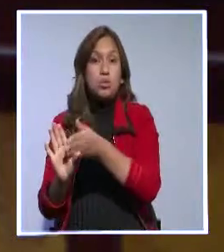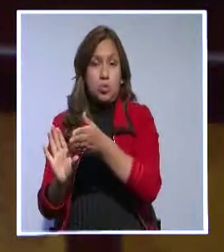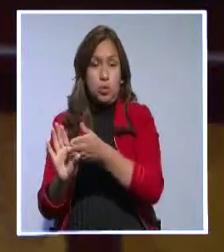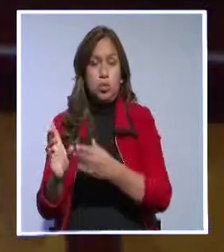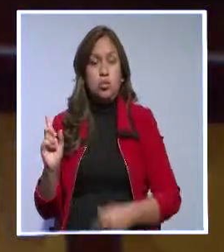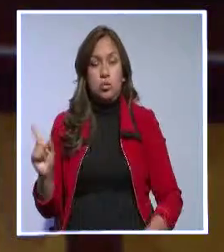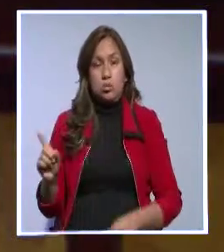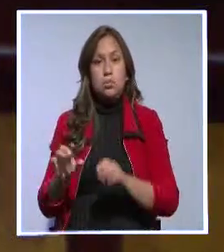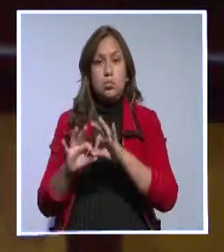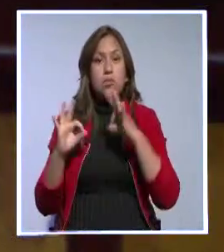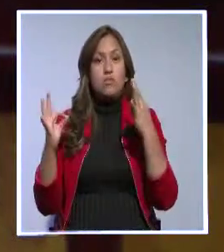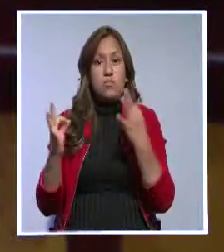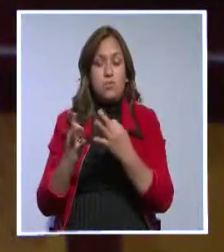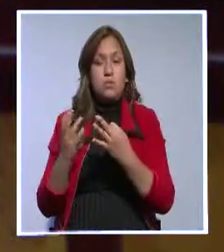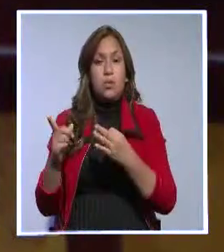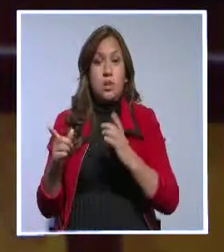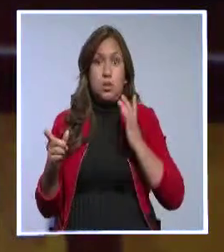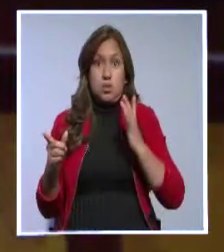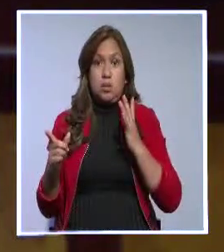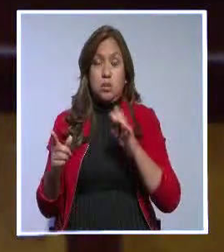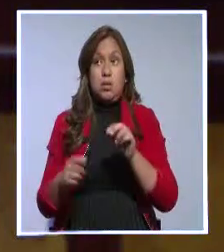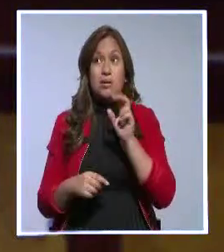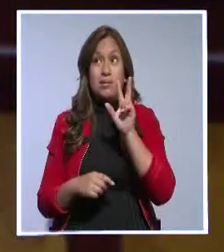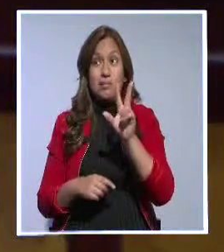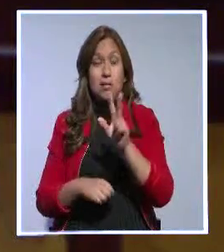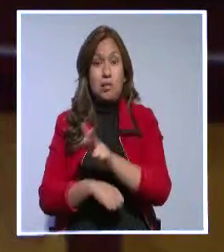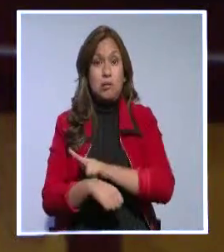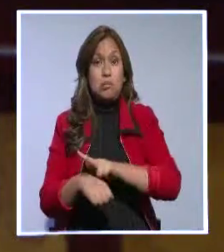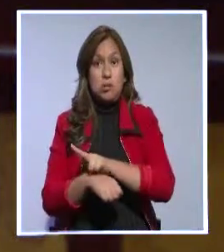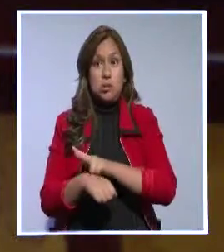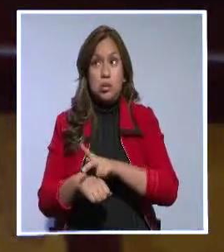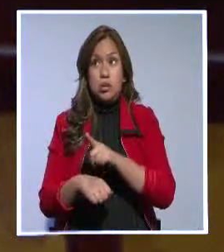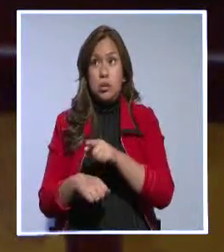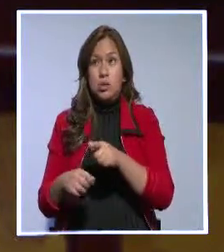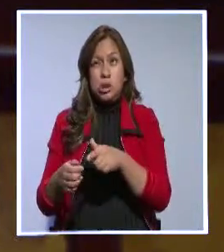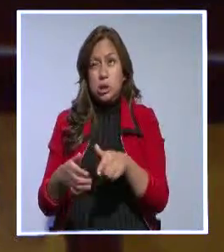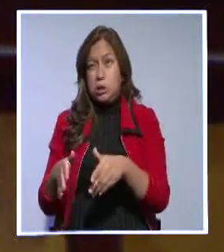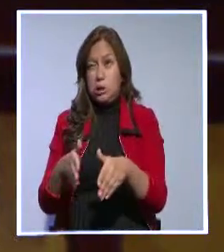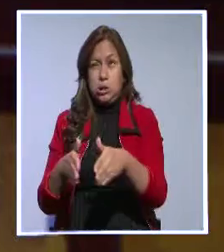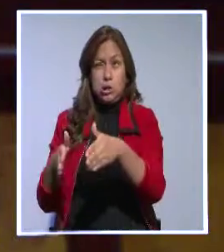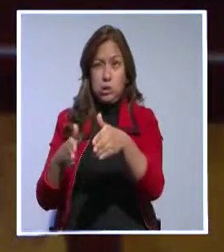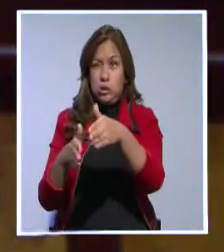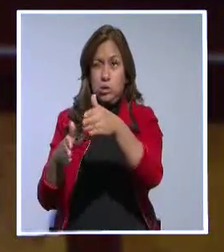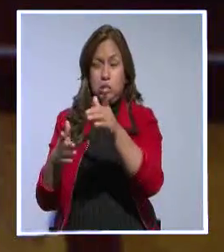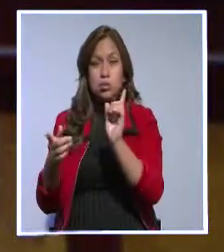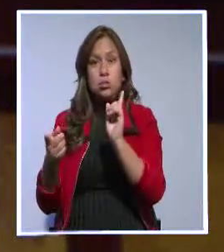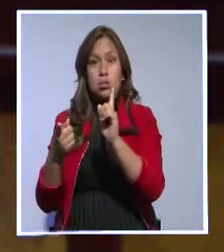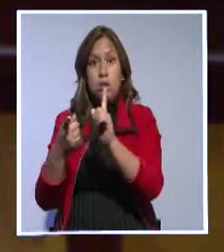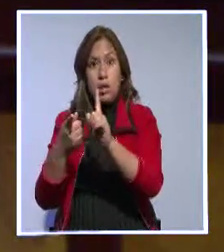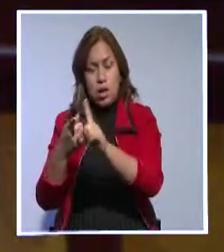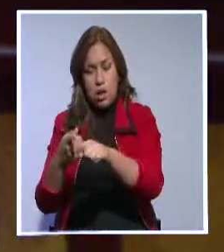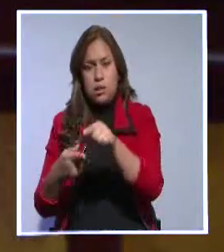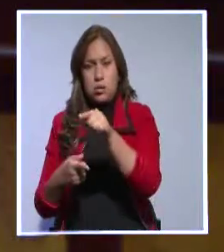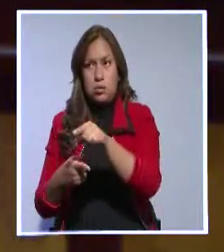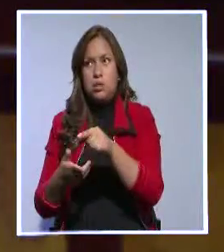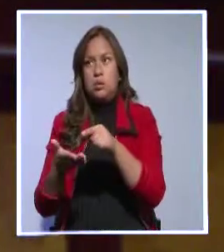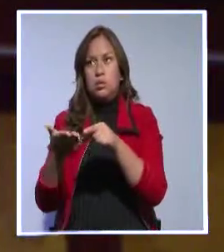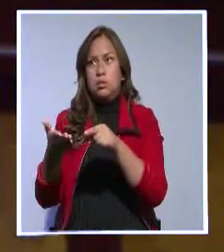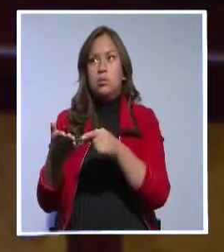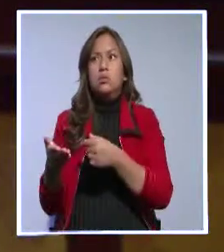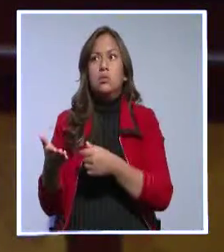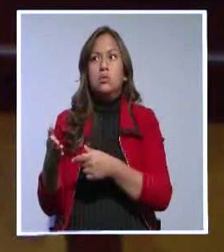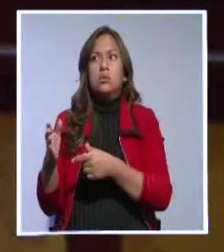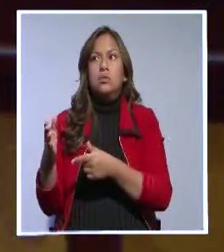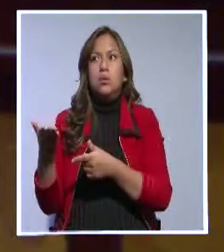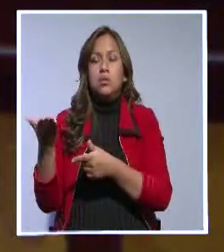al señor se lo luego de tres horas de caminata por una zona agreste se les llevó al ingreso de este complejo de cascadas